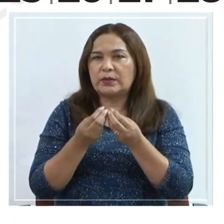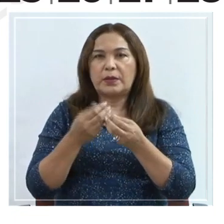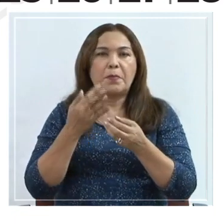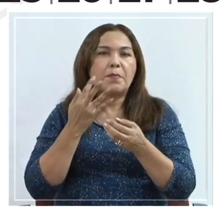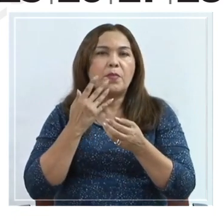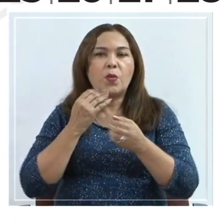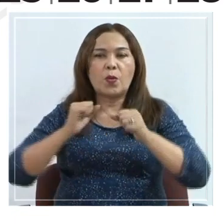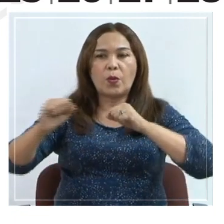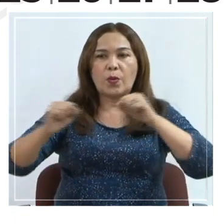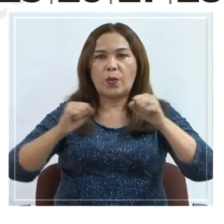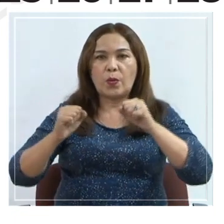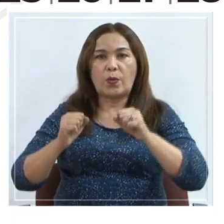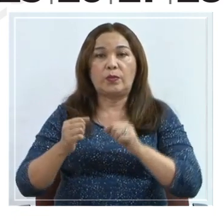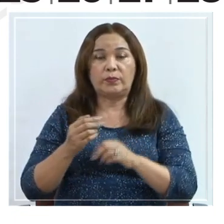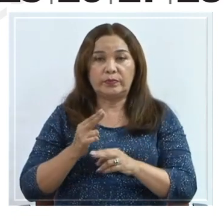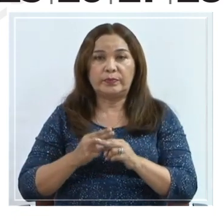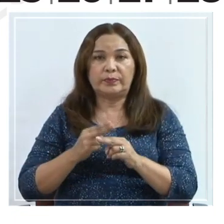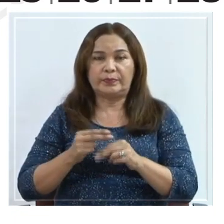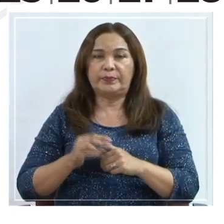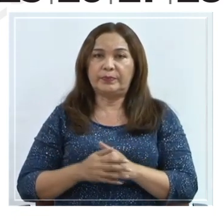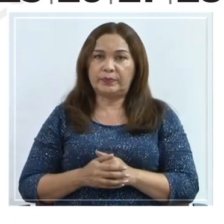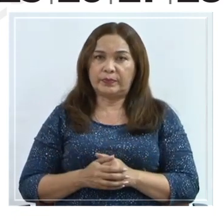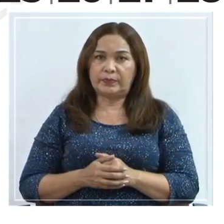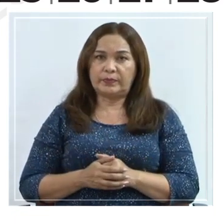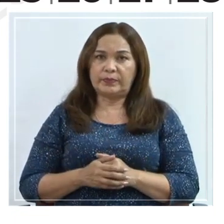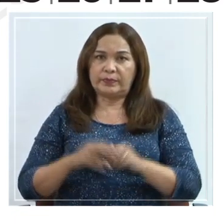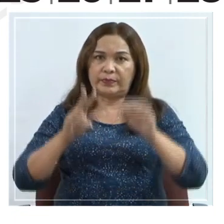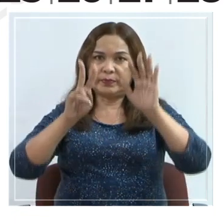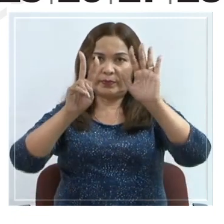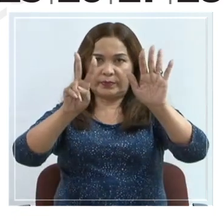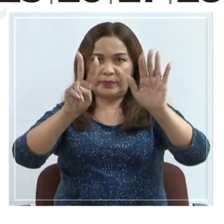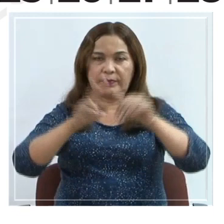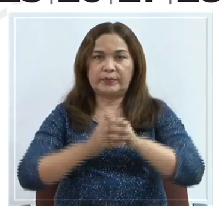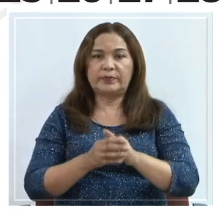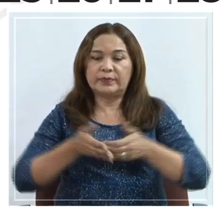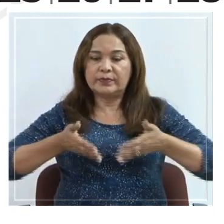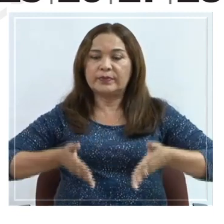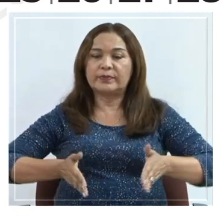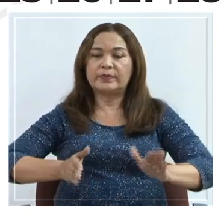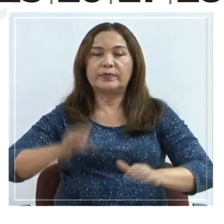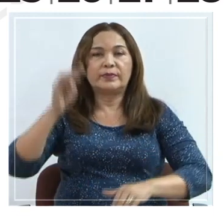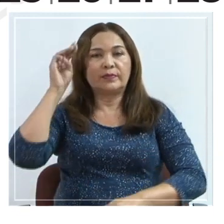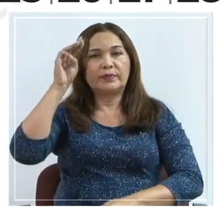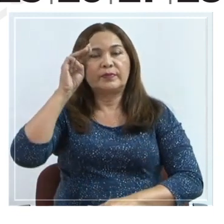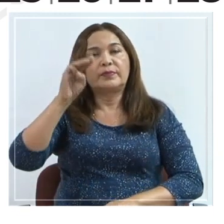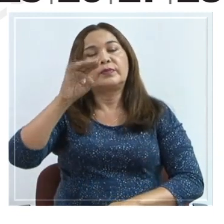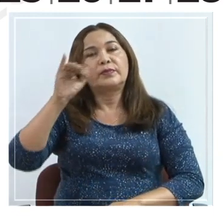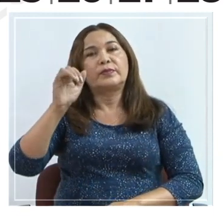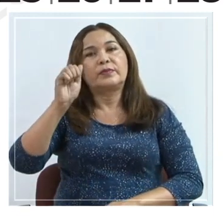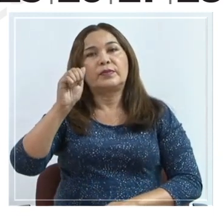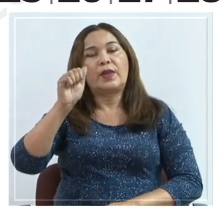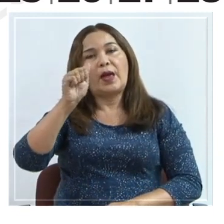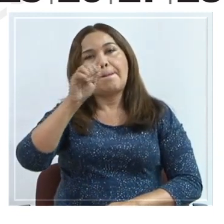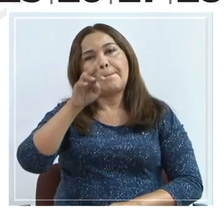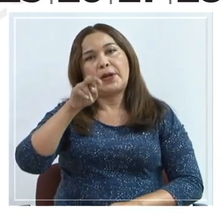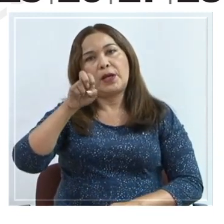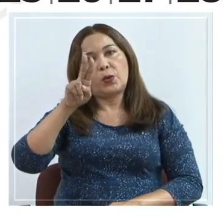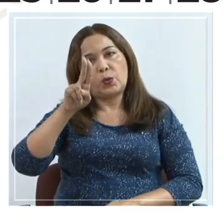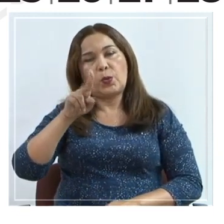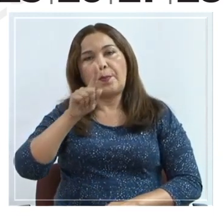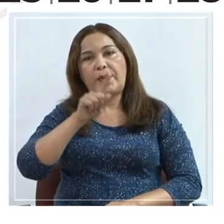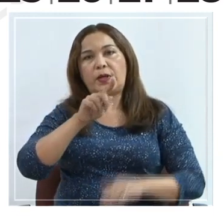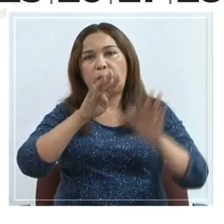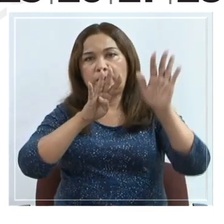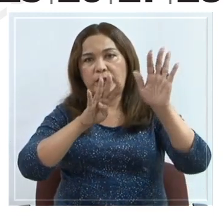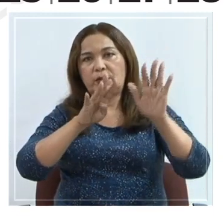ante eventos con efectos adversos día 7 natalicio del maestro josé antonio abreu